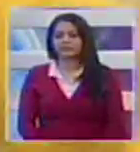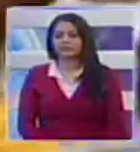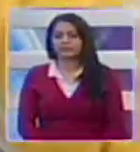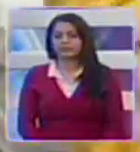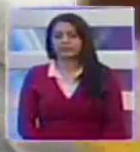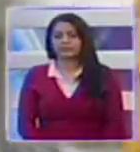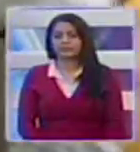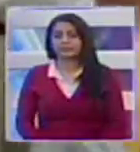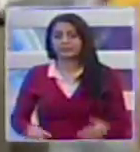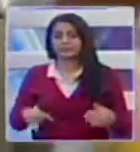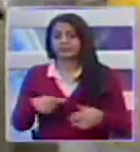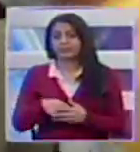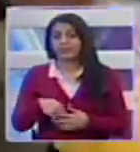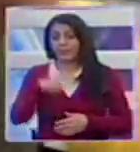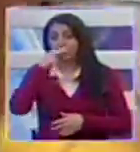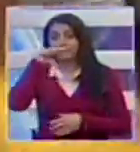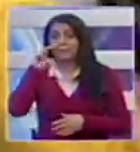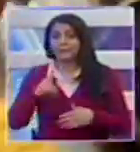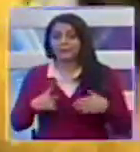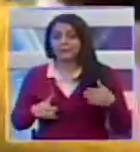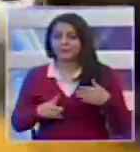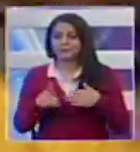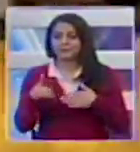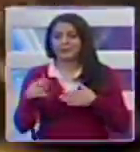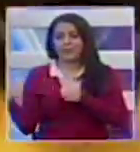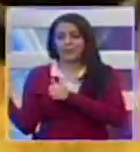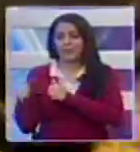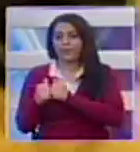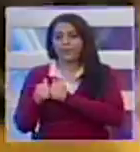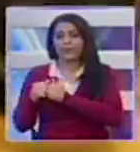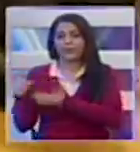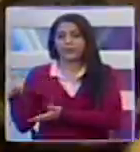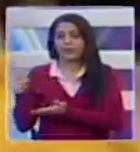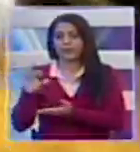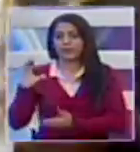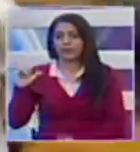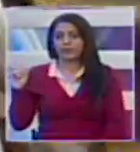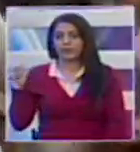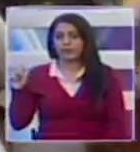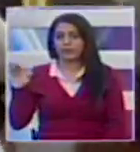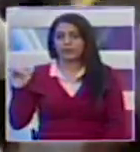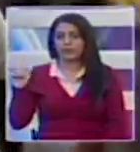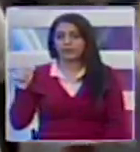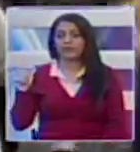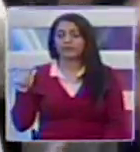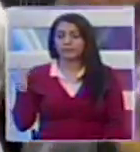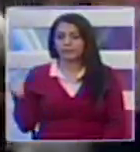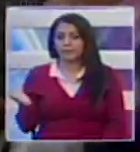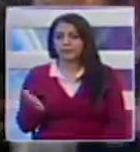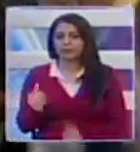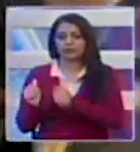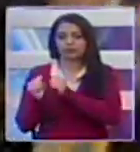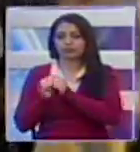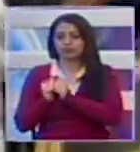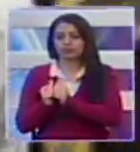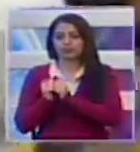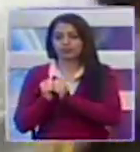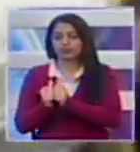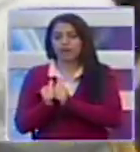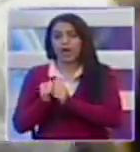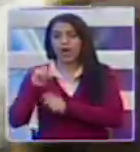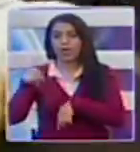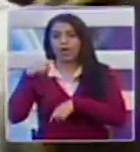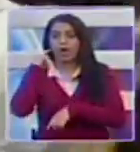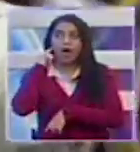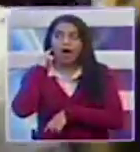Las inauguraciones de obras lo hizo en compañía de la precandidata presidencial Cintia Viteri. En varias ocasiones se escuchaba Cintia